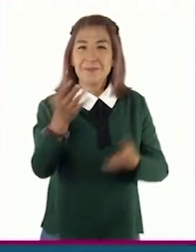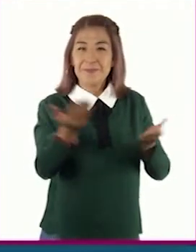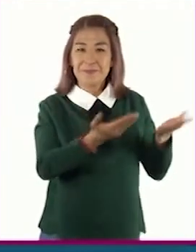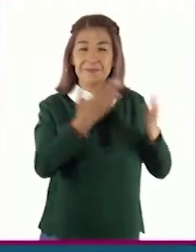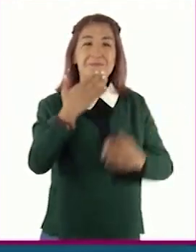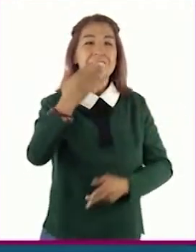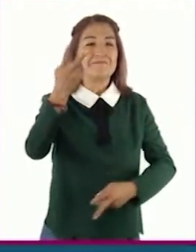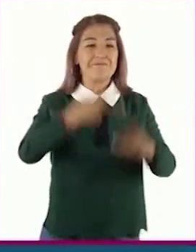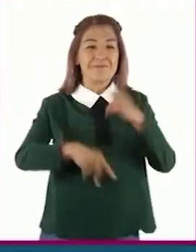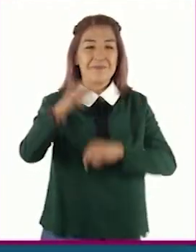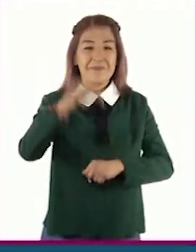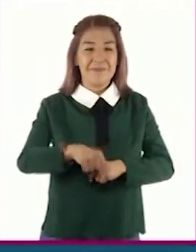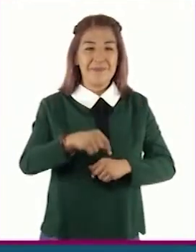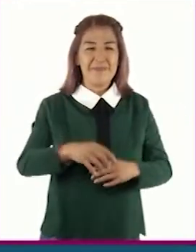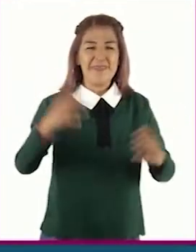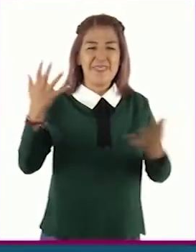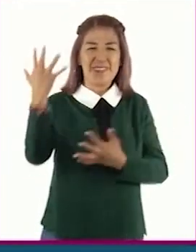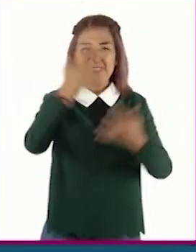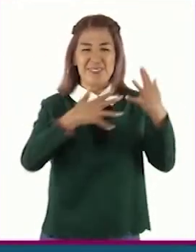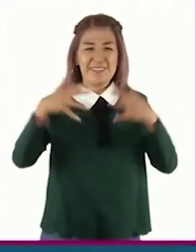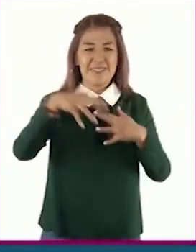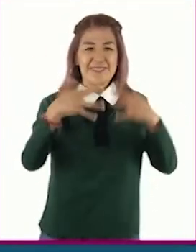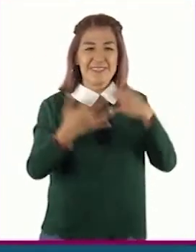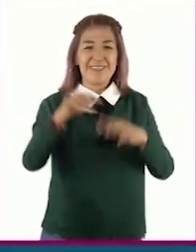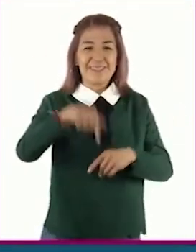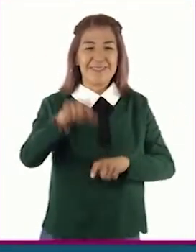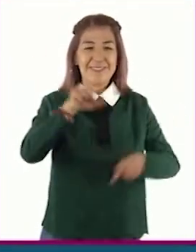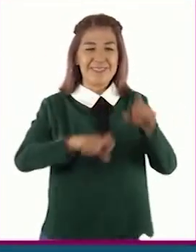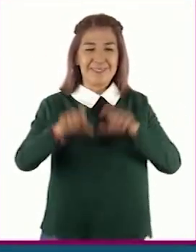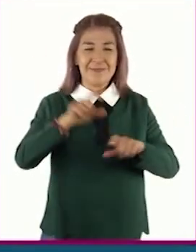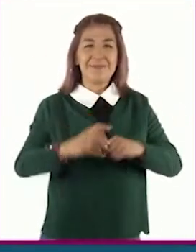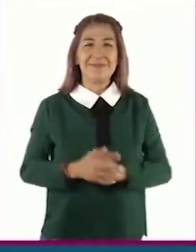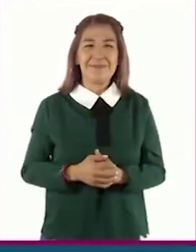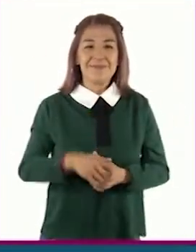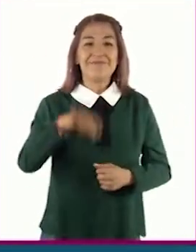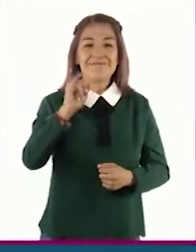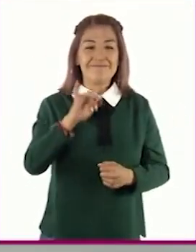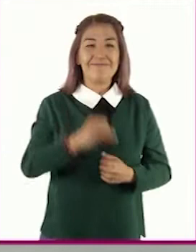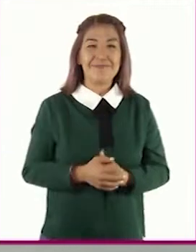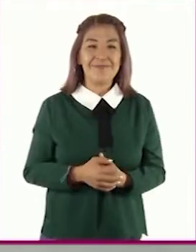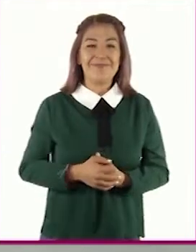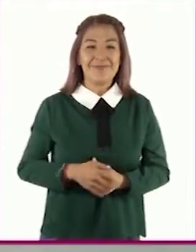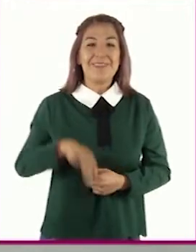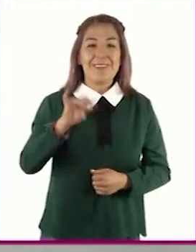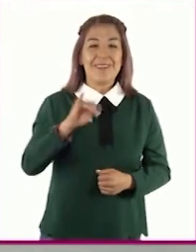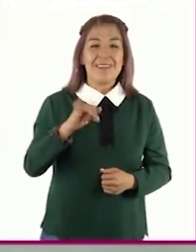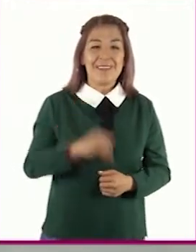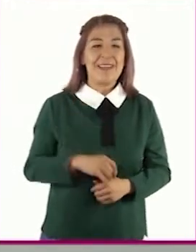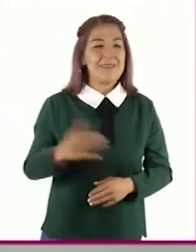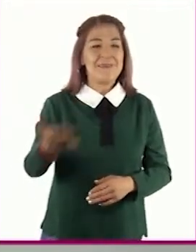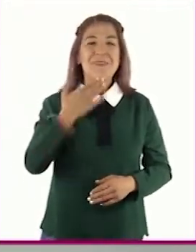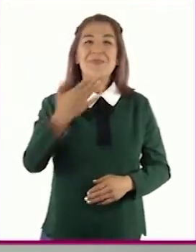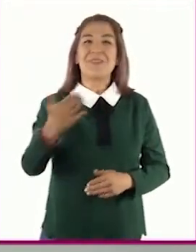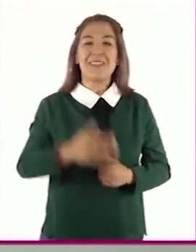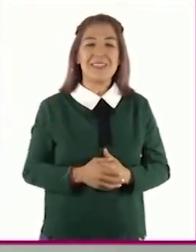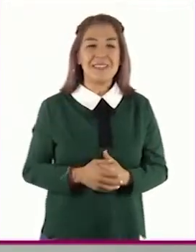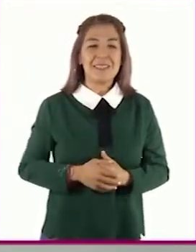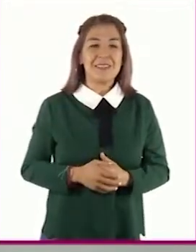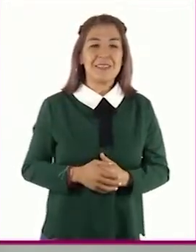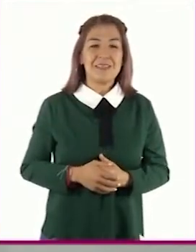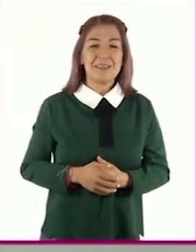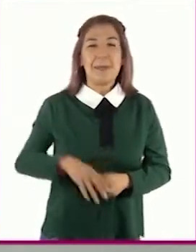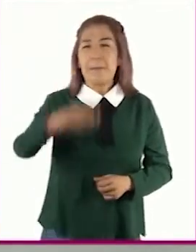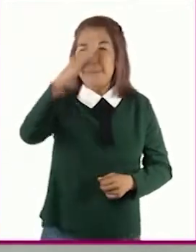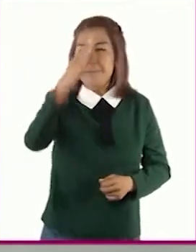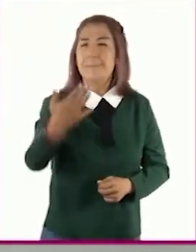Bienvenidas y bienvenidos a Enredados con la Química. Hoy sí. ¡Oh, sí! ¡Excelente! Aunque,